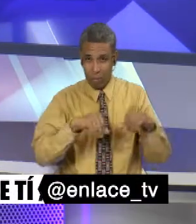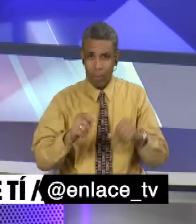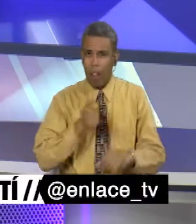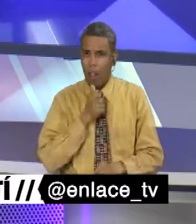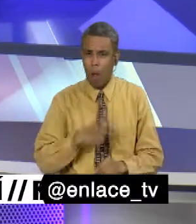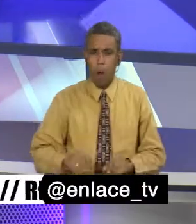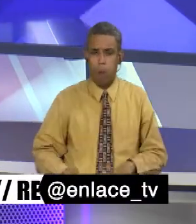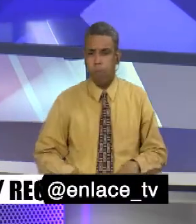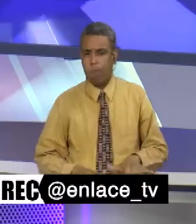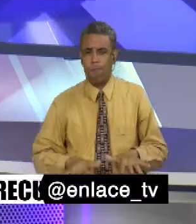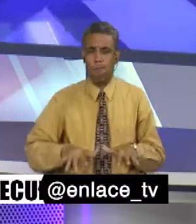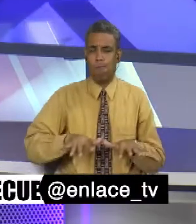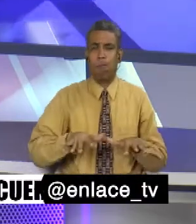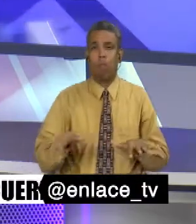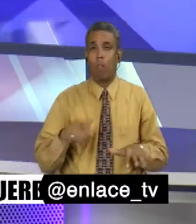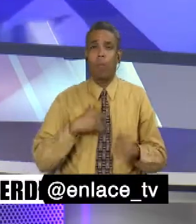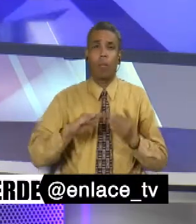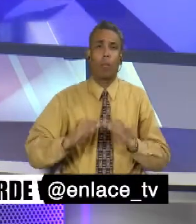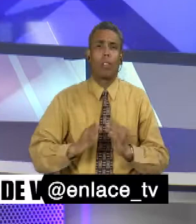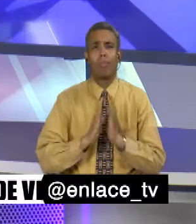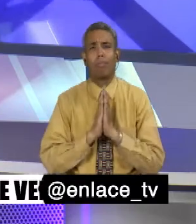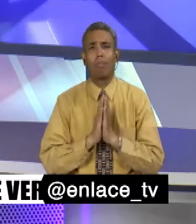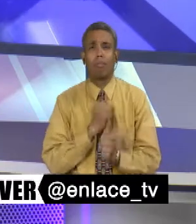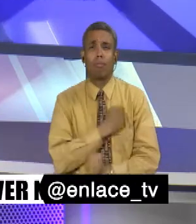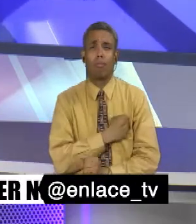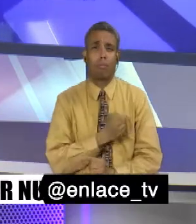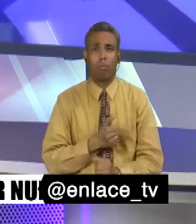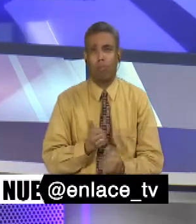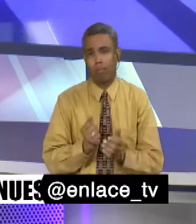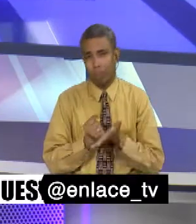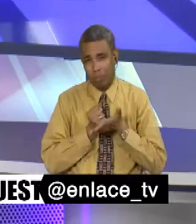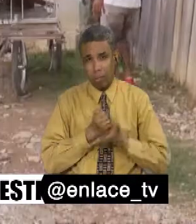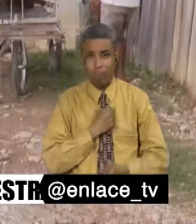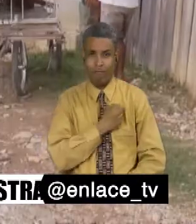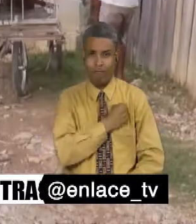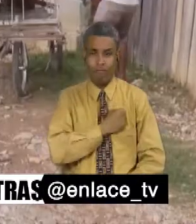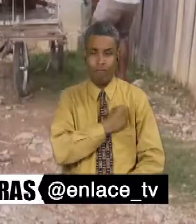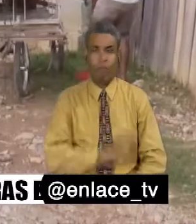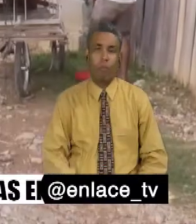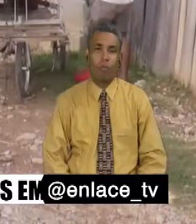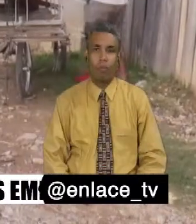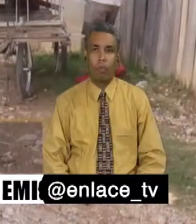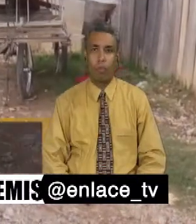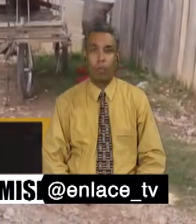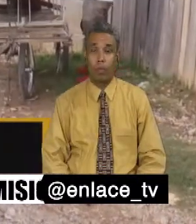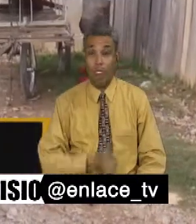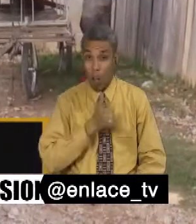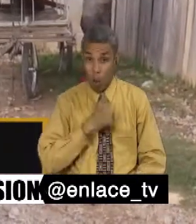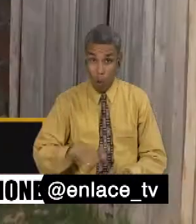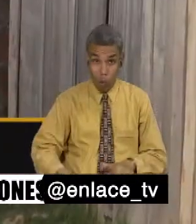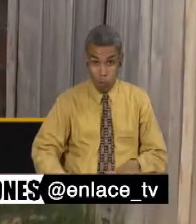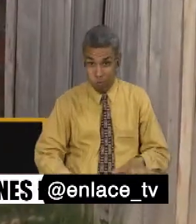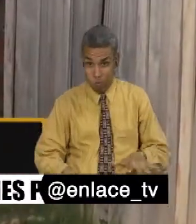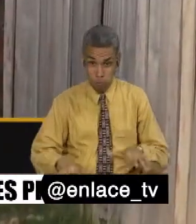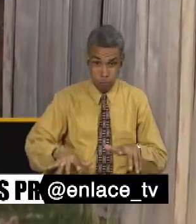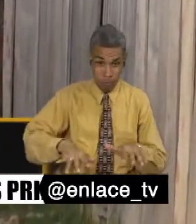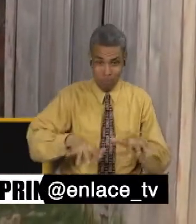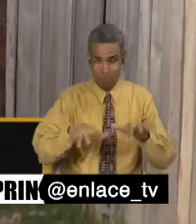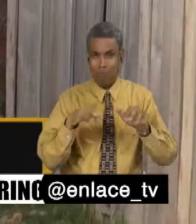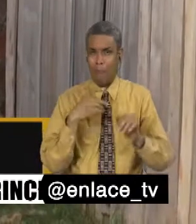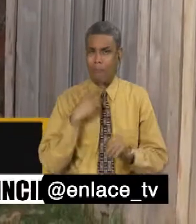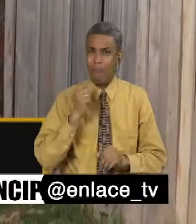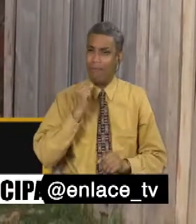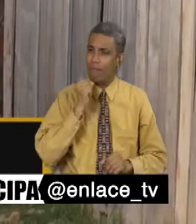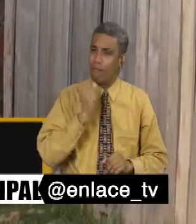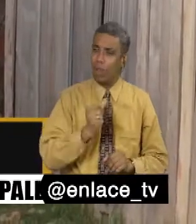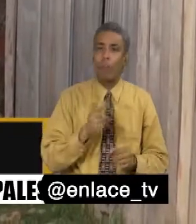piden albergues temporales, pues temen una creciente súbita. Los estragos que ha dejado la lluvia de las últimas semanas se evidencian